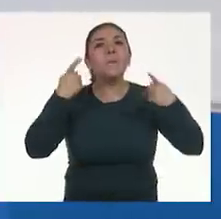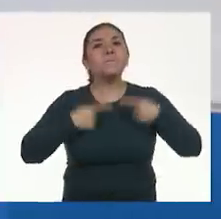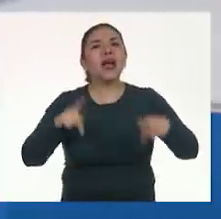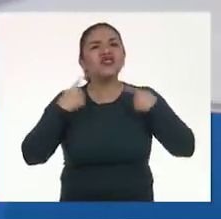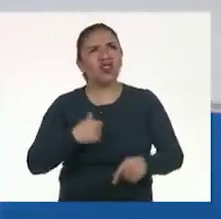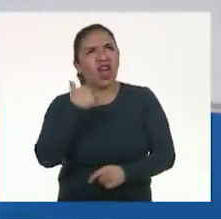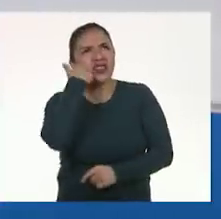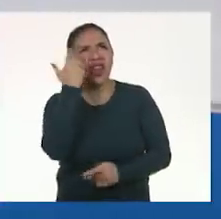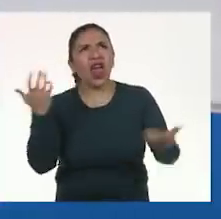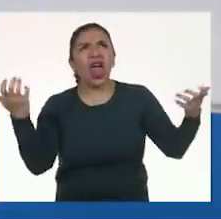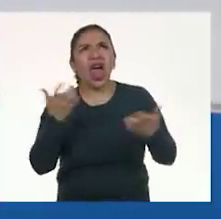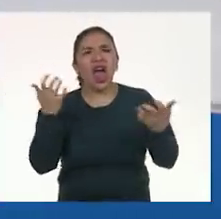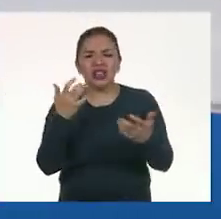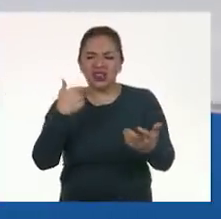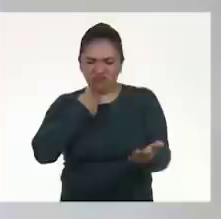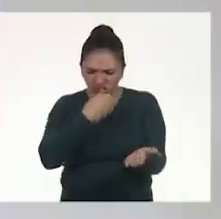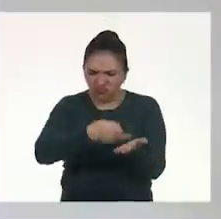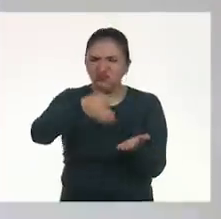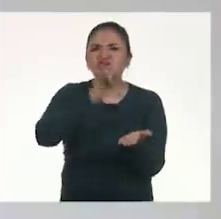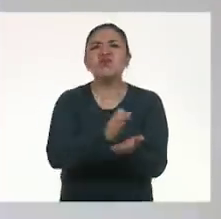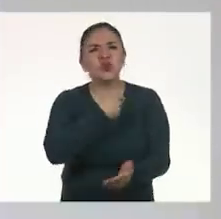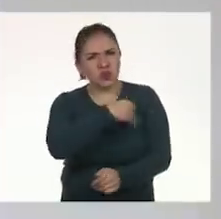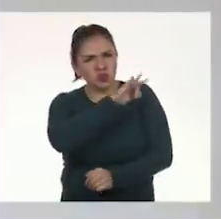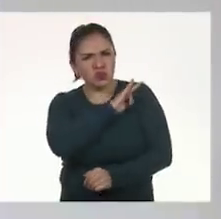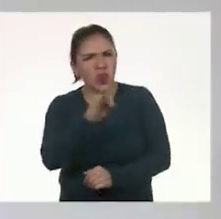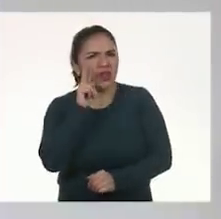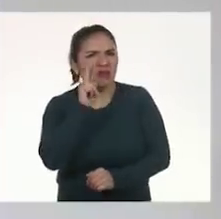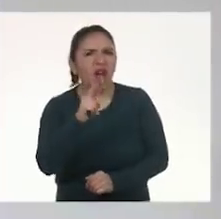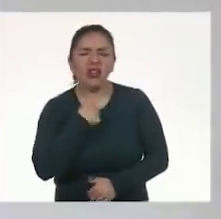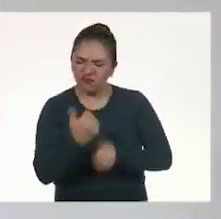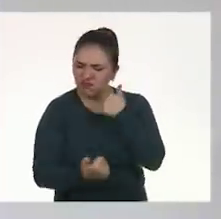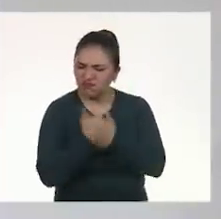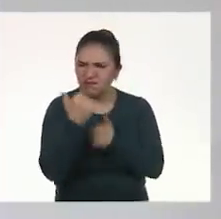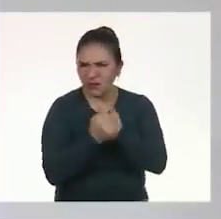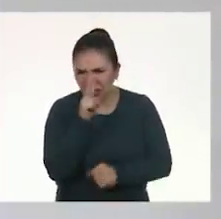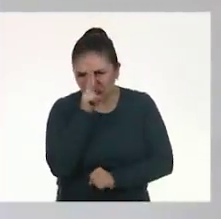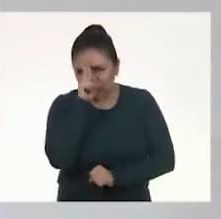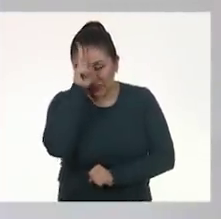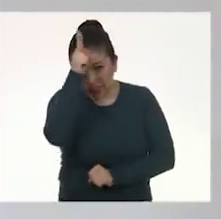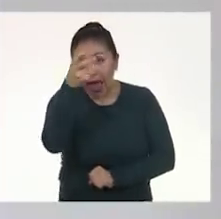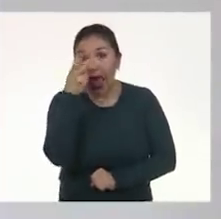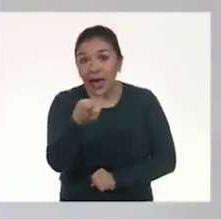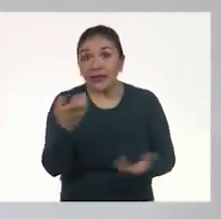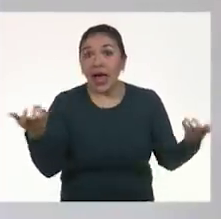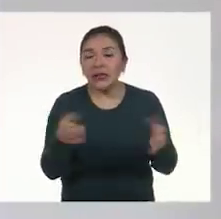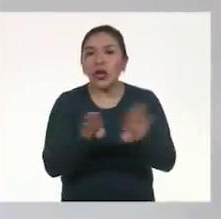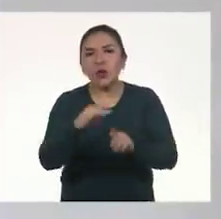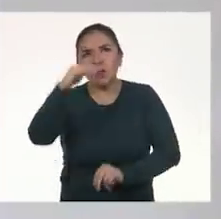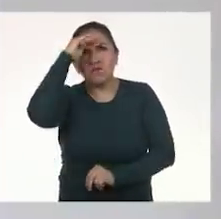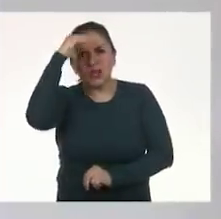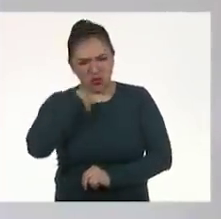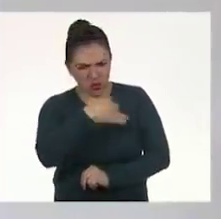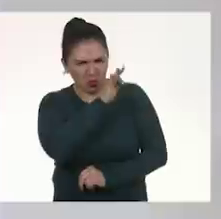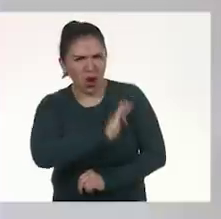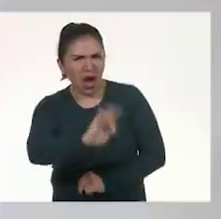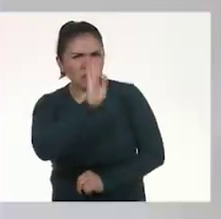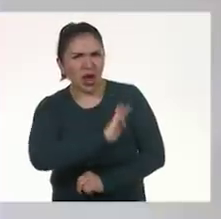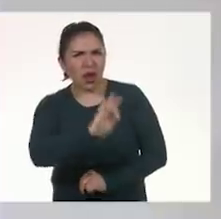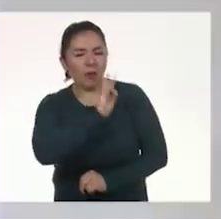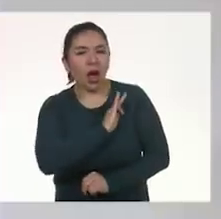hazaña, que se opone contra las leyes naturales y que en ese camino, pensando que tiene la solvencia para